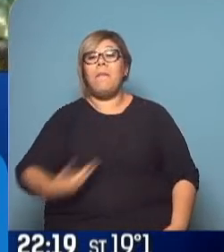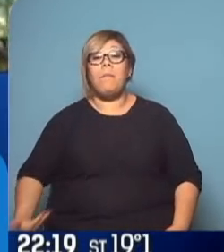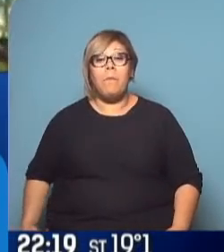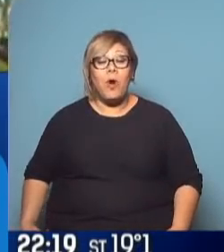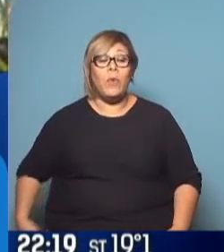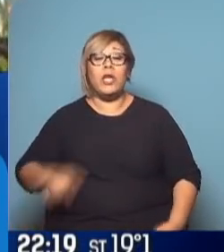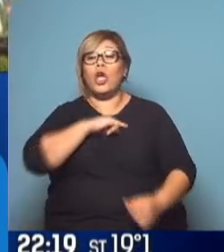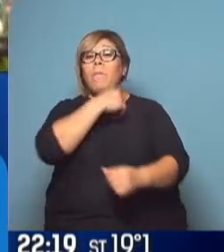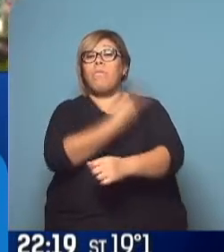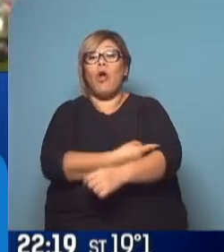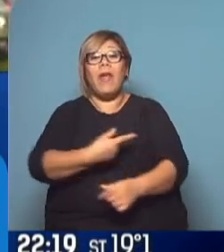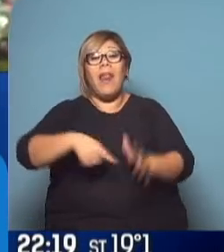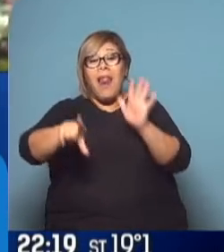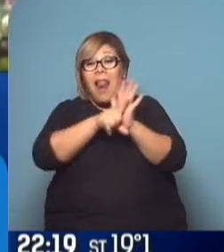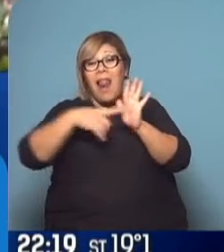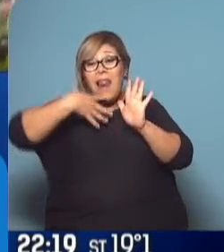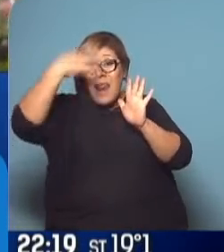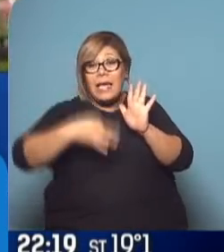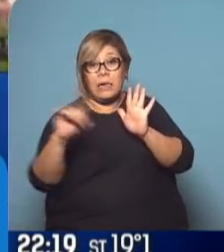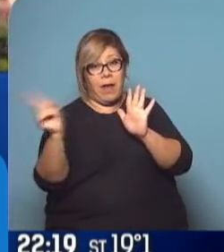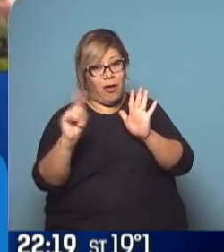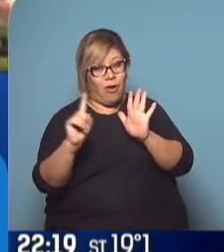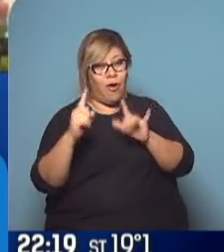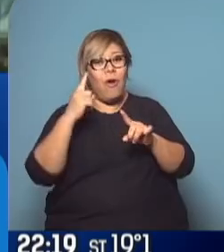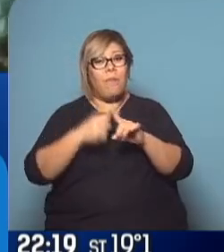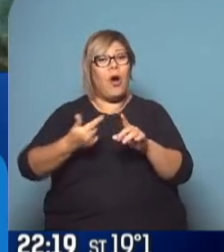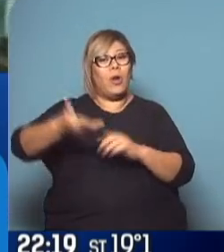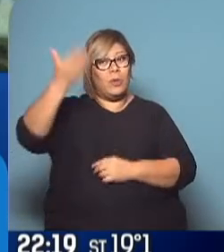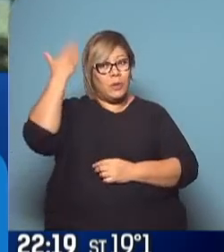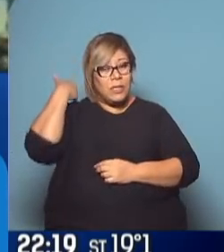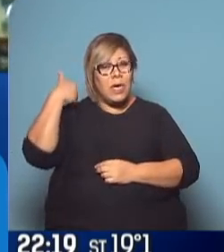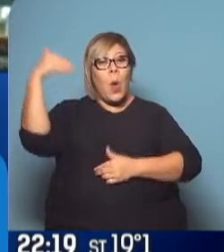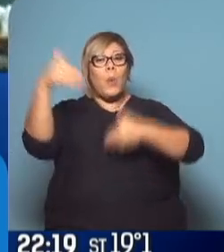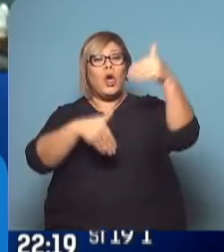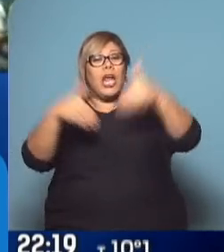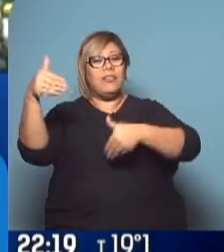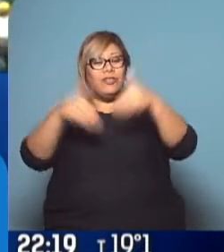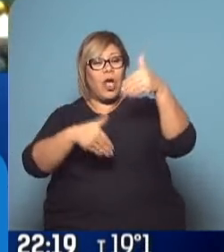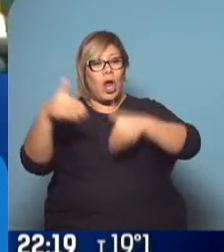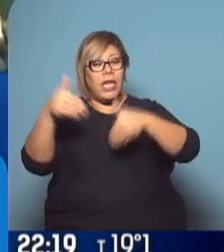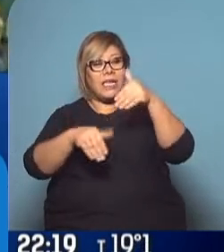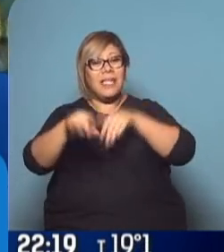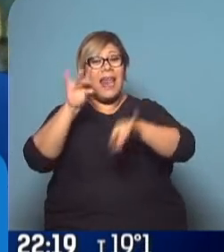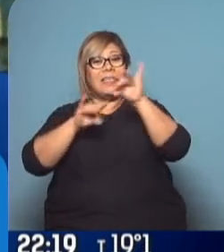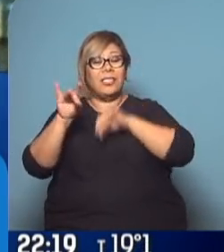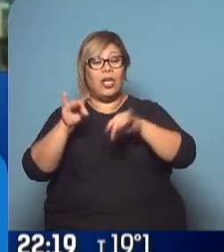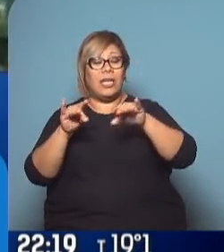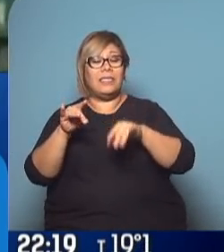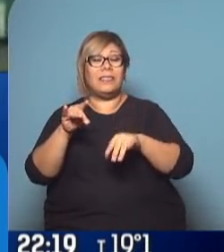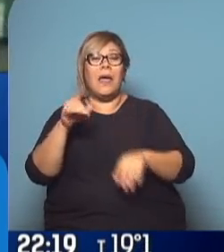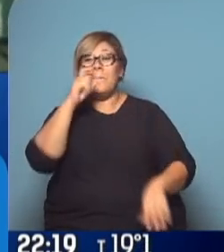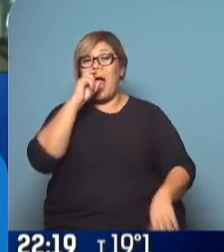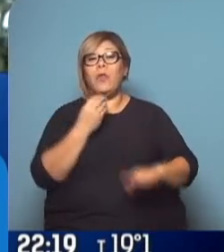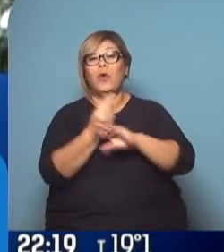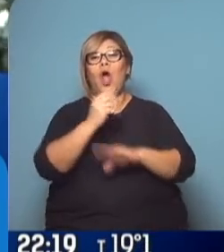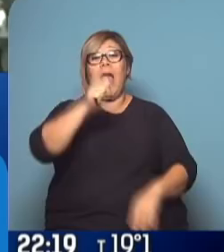legítima, porque no fue electo las elecciones, eso también tengamos muy presentes, las elecciones por las cuales Maduro dice que fue electo